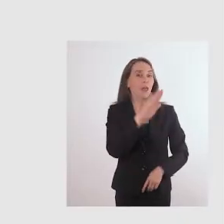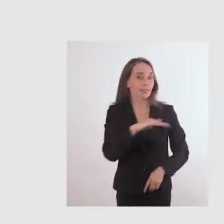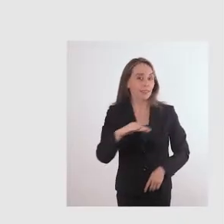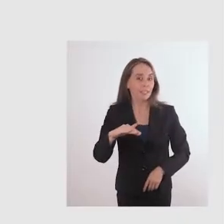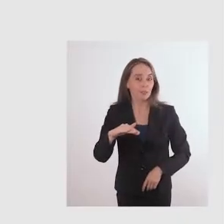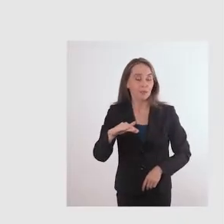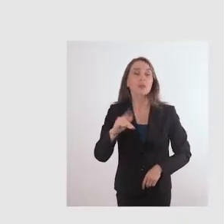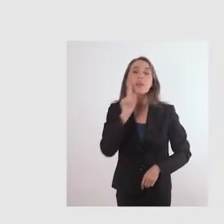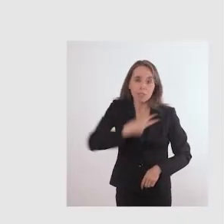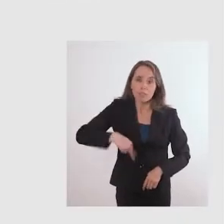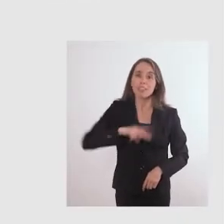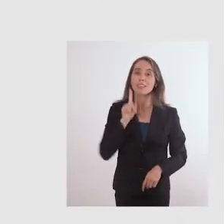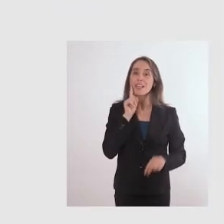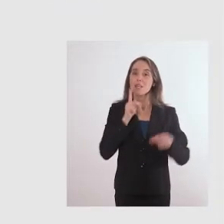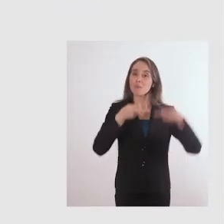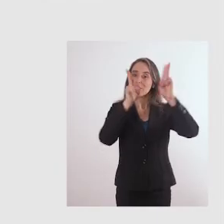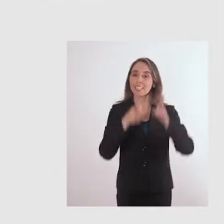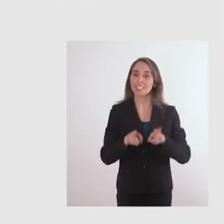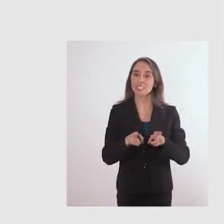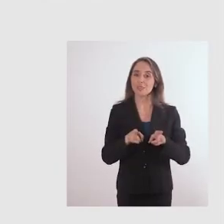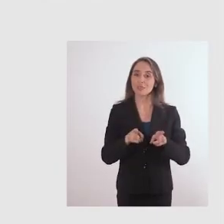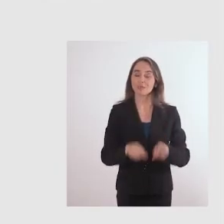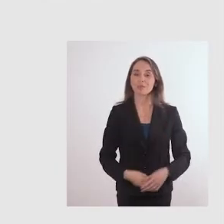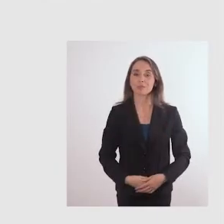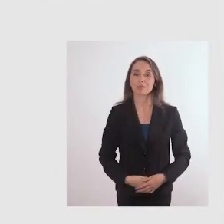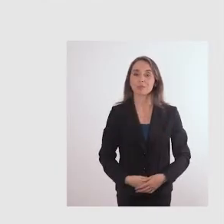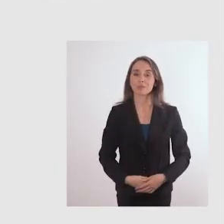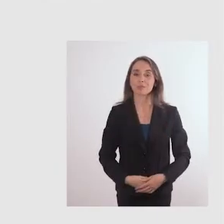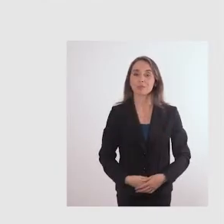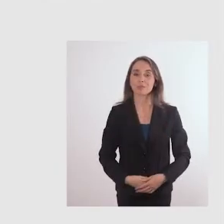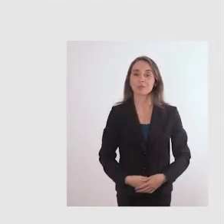Defensoría de la Niñez. Tenemos derechos.